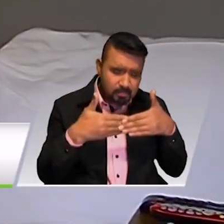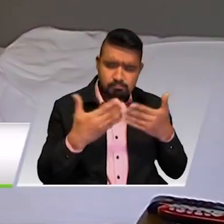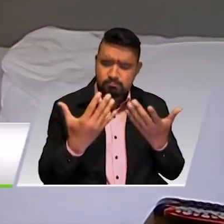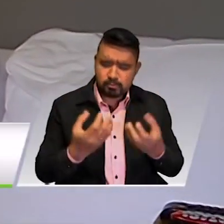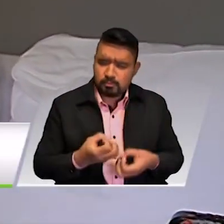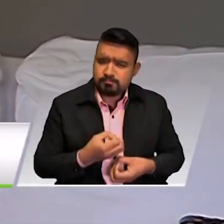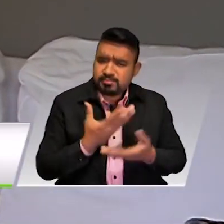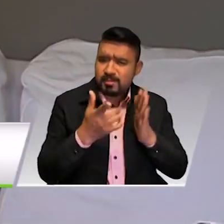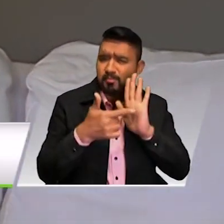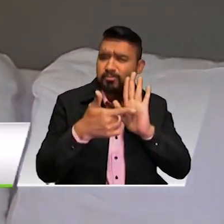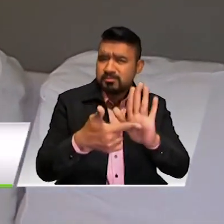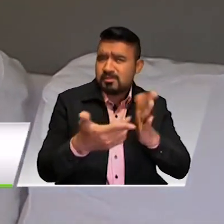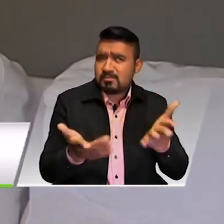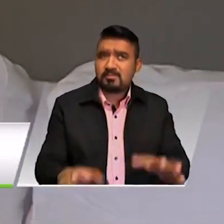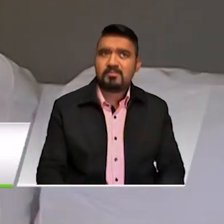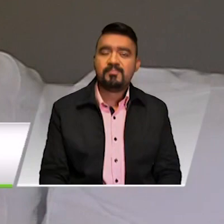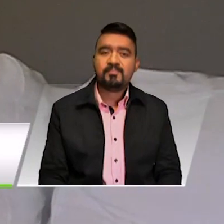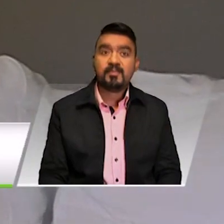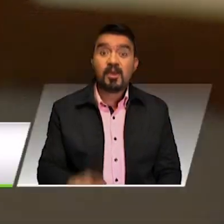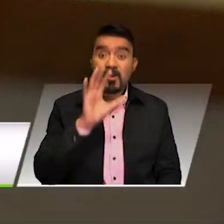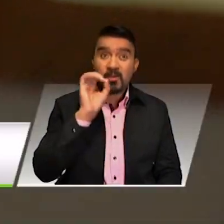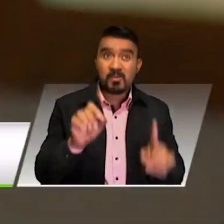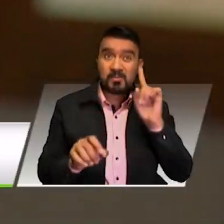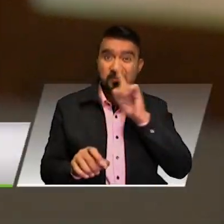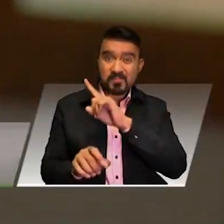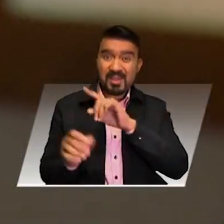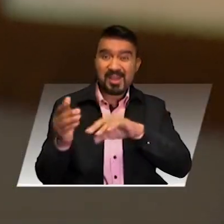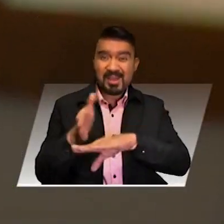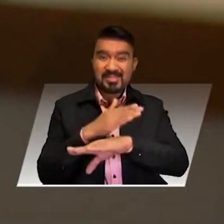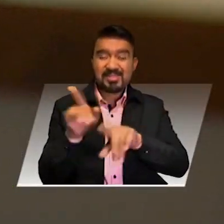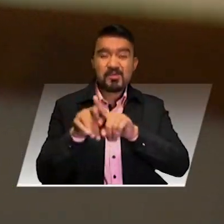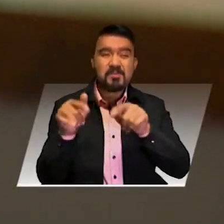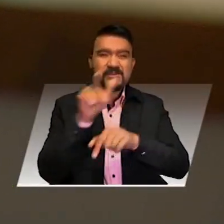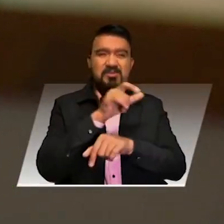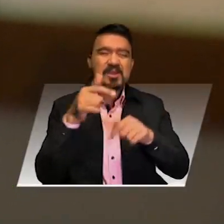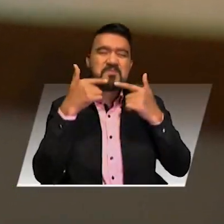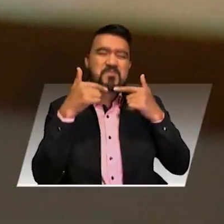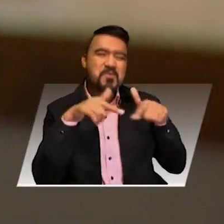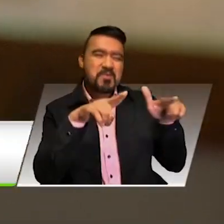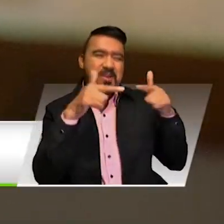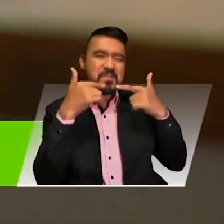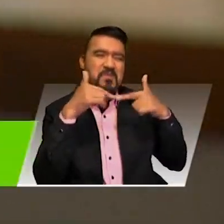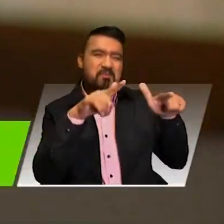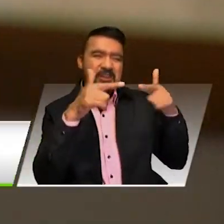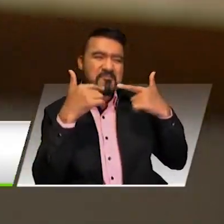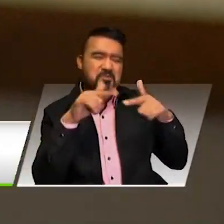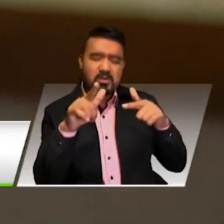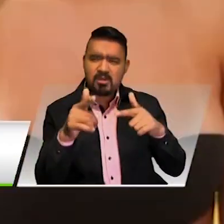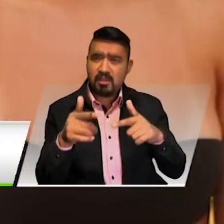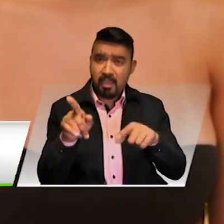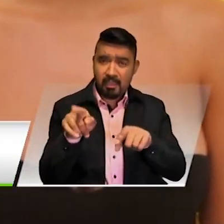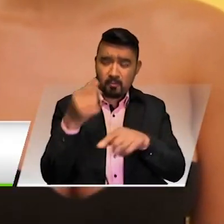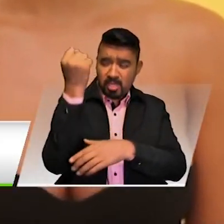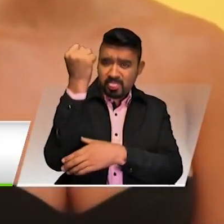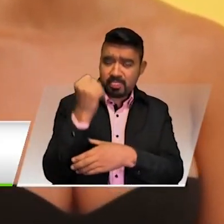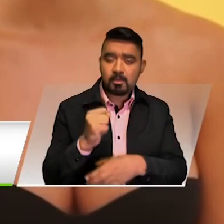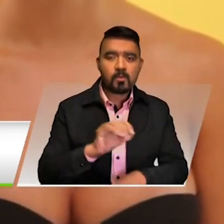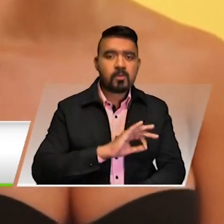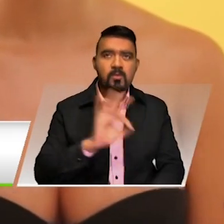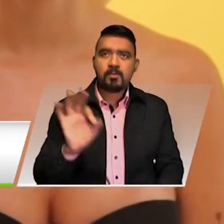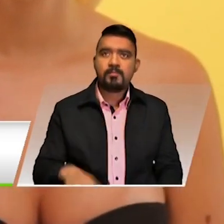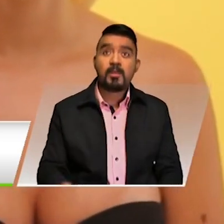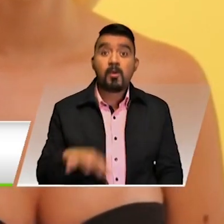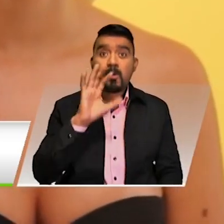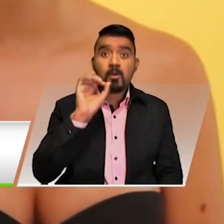palabras de un joven antioqueño que no permitió que las burlas apagaran su voz y su espíritu ante las adversidades. Andrés es modelo